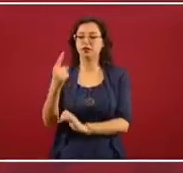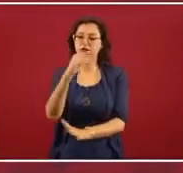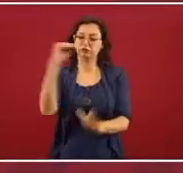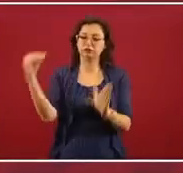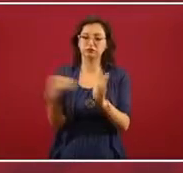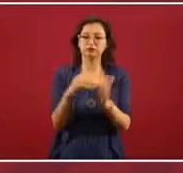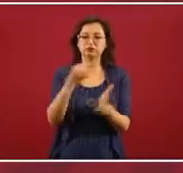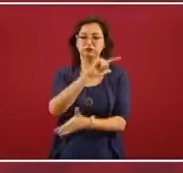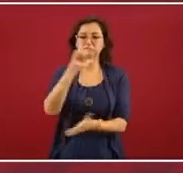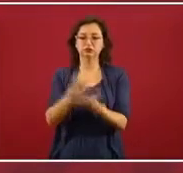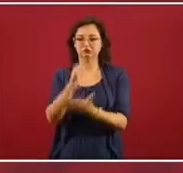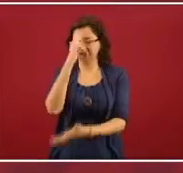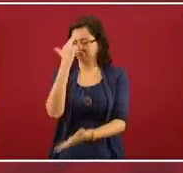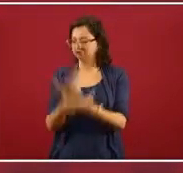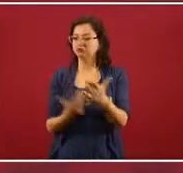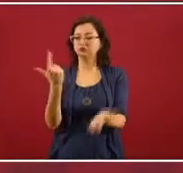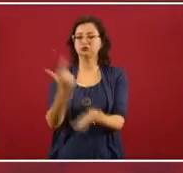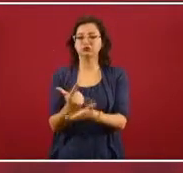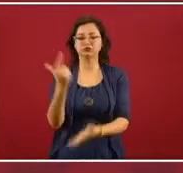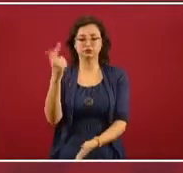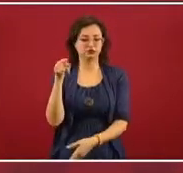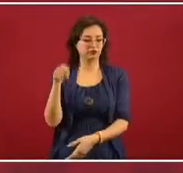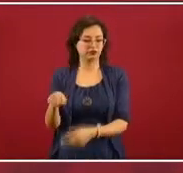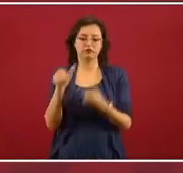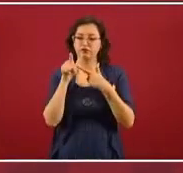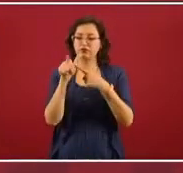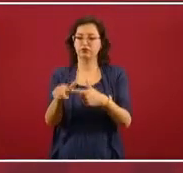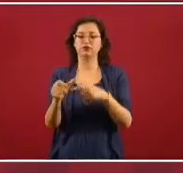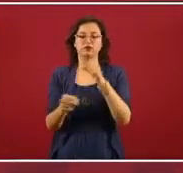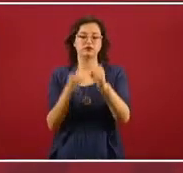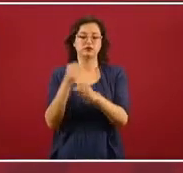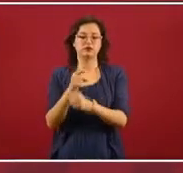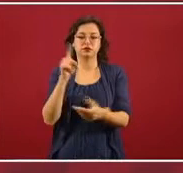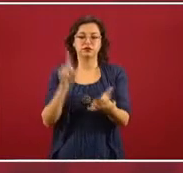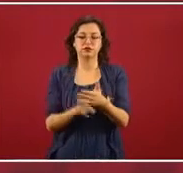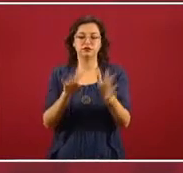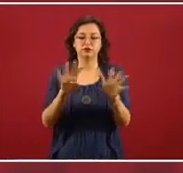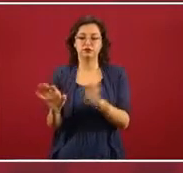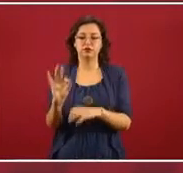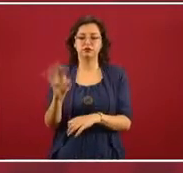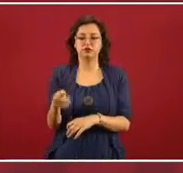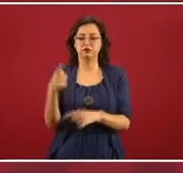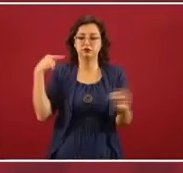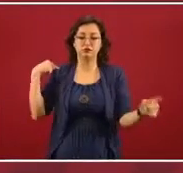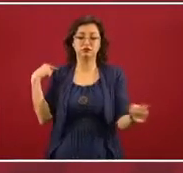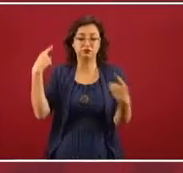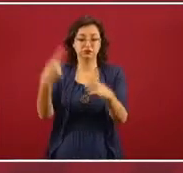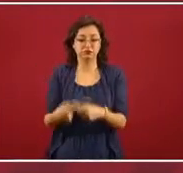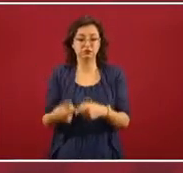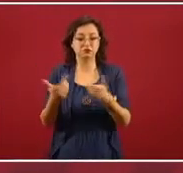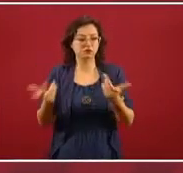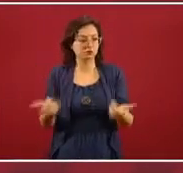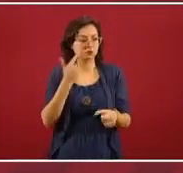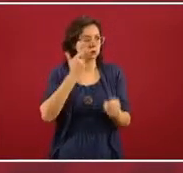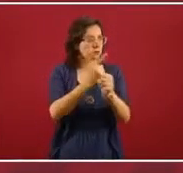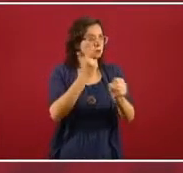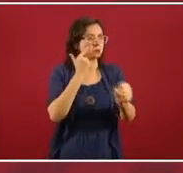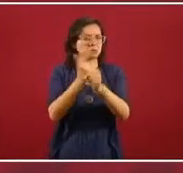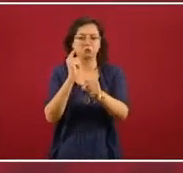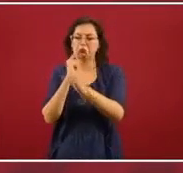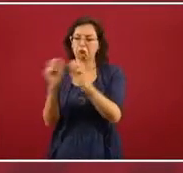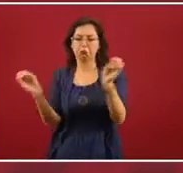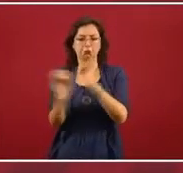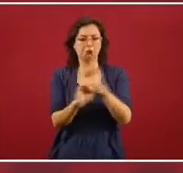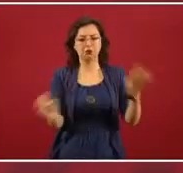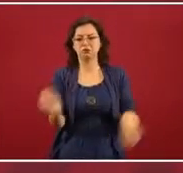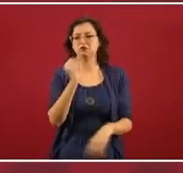Es un artículo que no ha cambiado en el Código Penal Federal desde 1941. Hasta ahorita no lo hemos detectado. Yo estoy